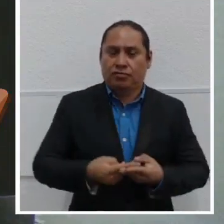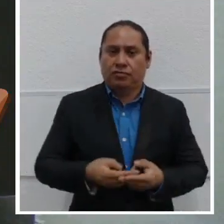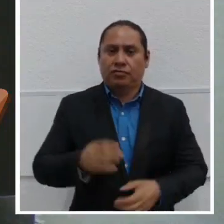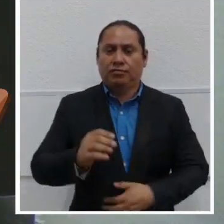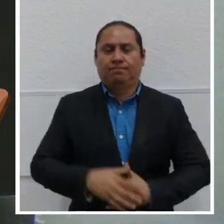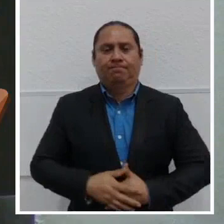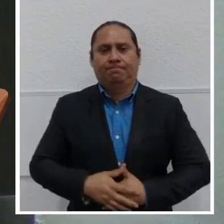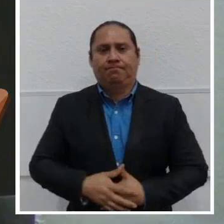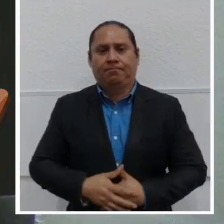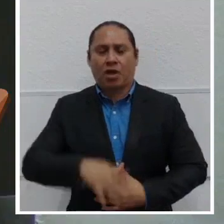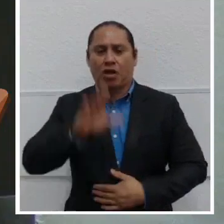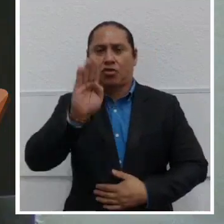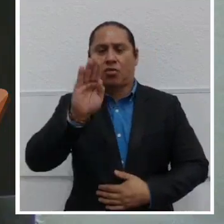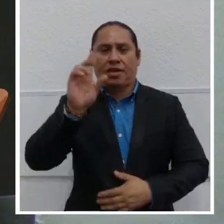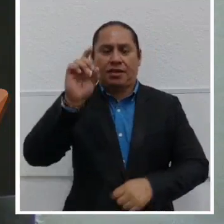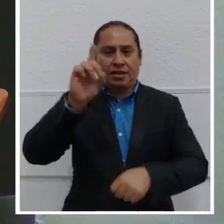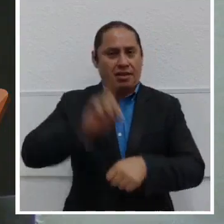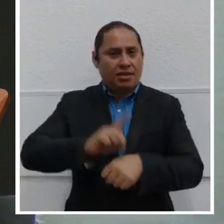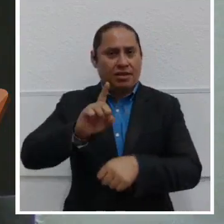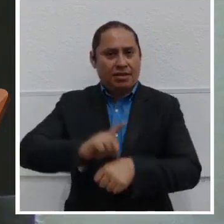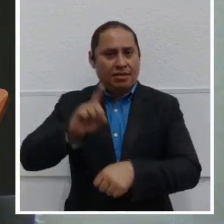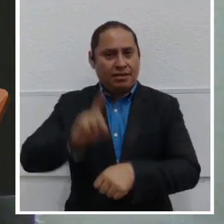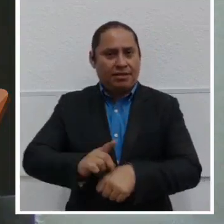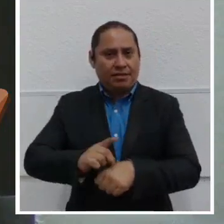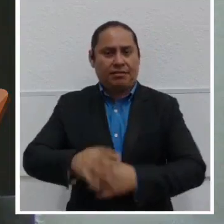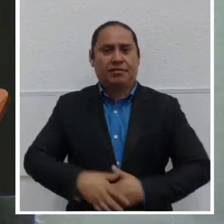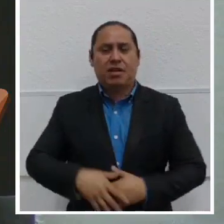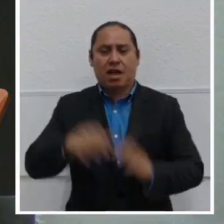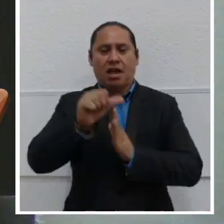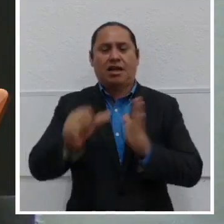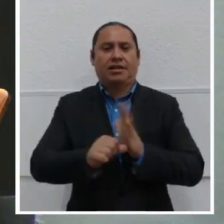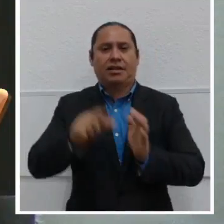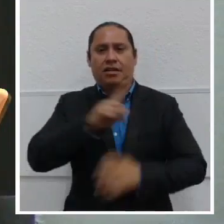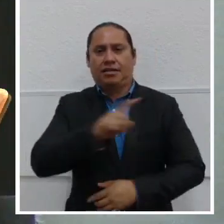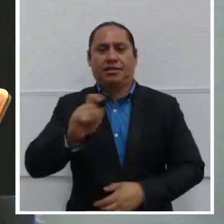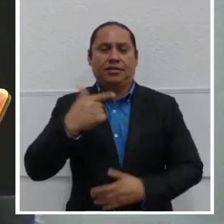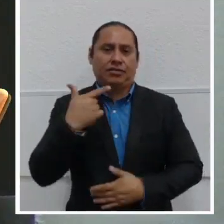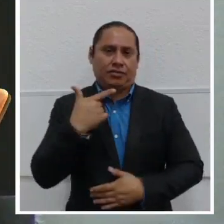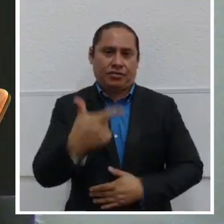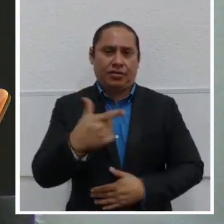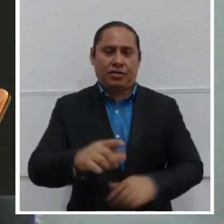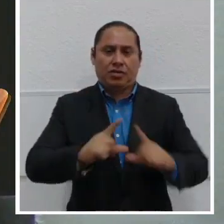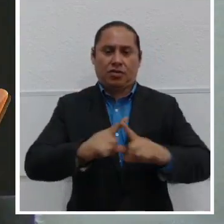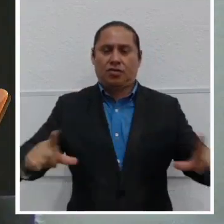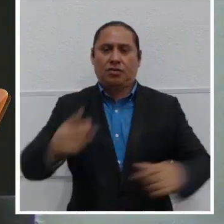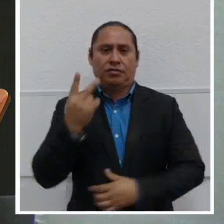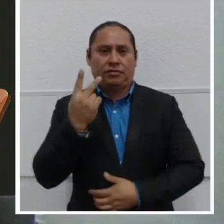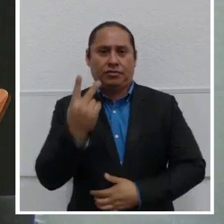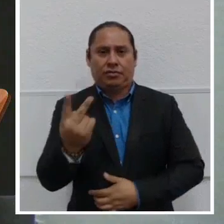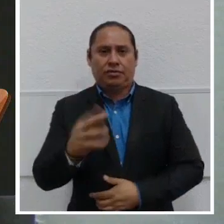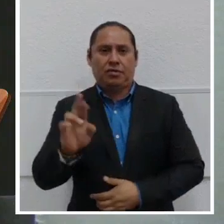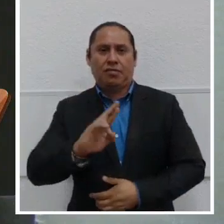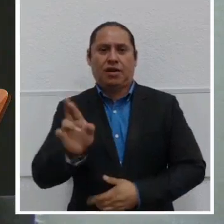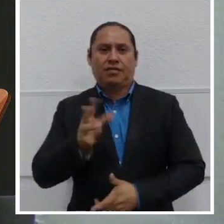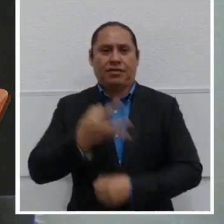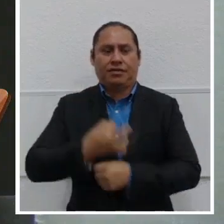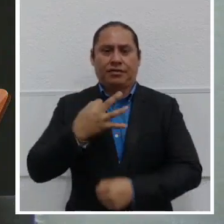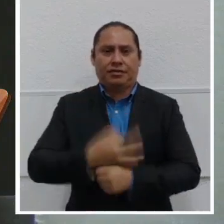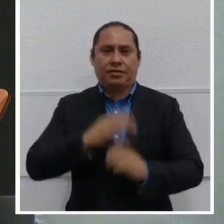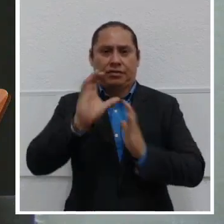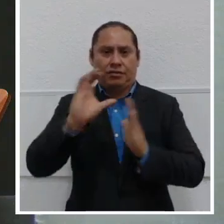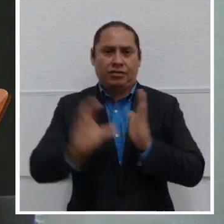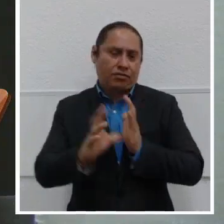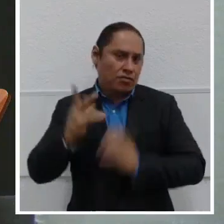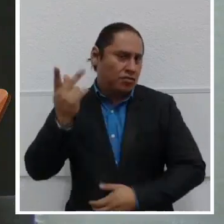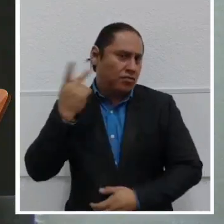efectos del plazo de noventa días a que se refiere el artículo 107 fracción dos párrafo tercero de la